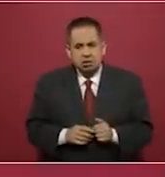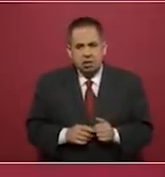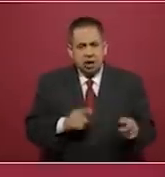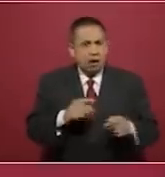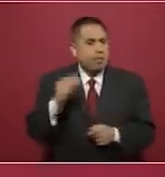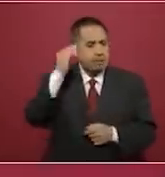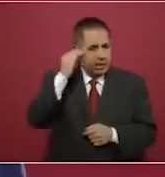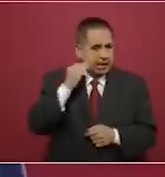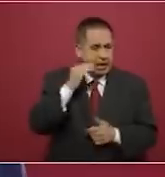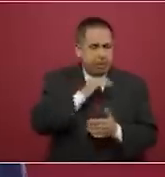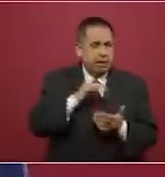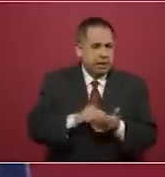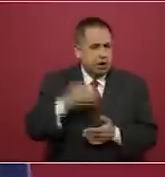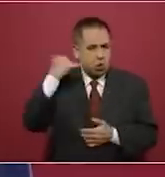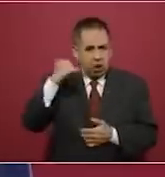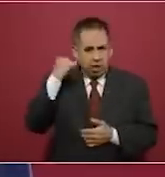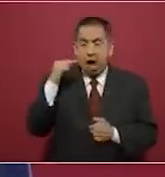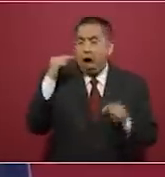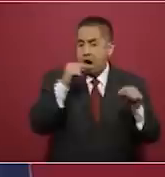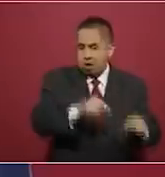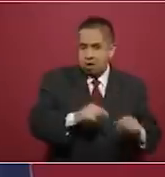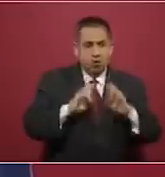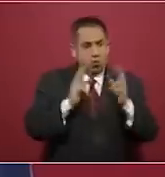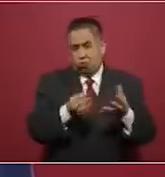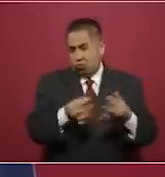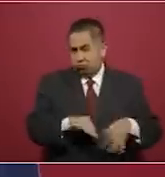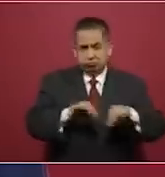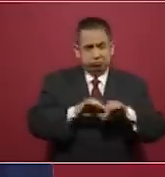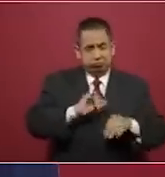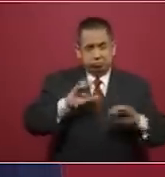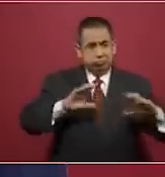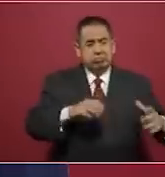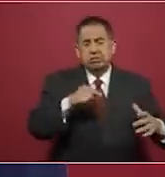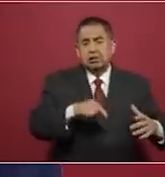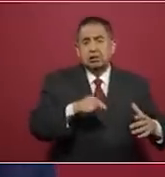mérida yucatán y es una reunión muy importante con